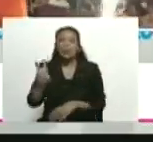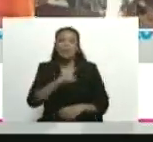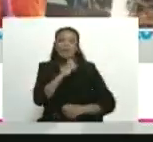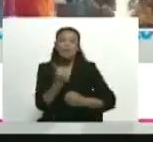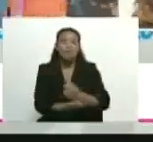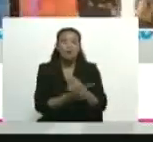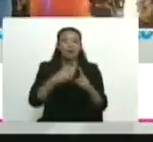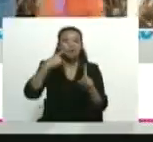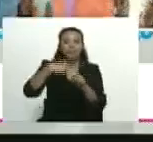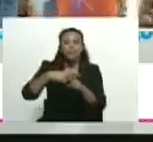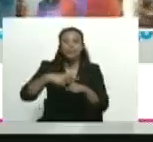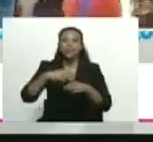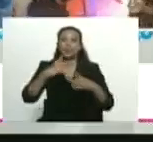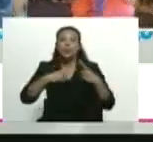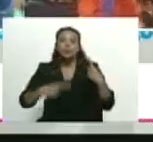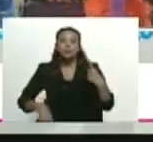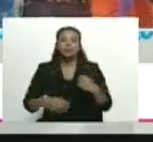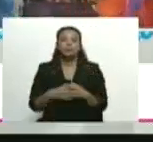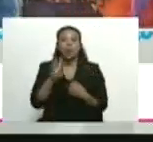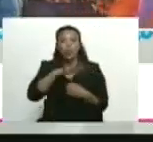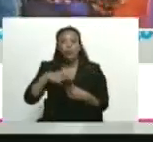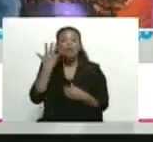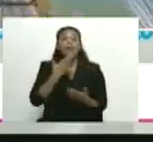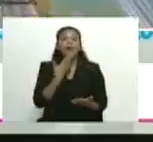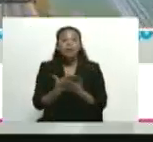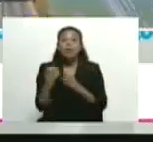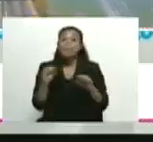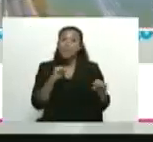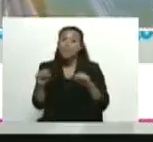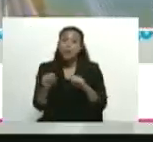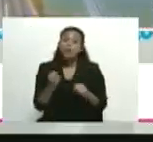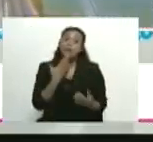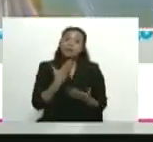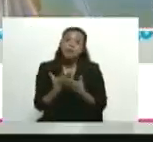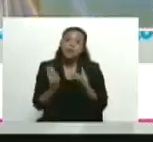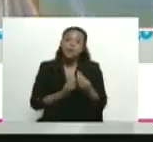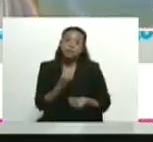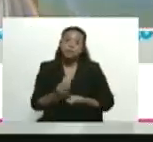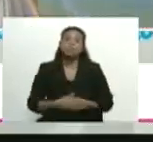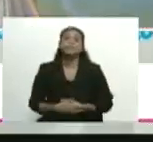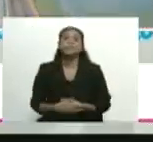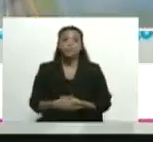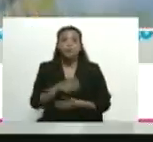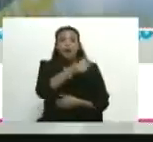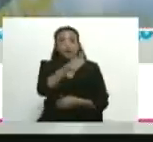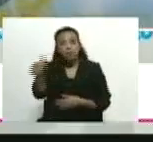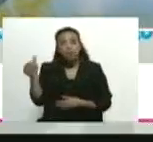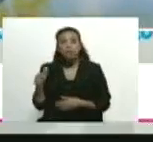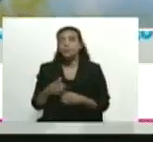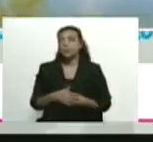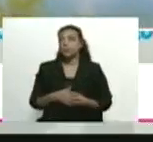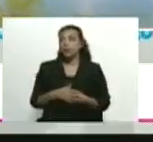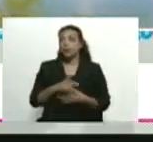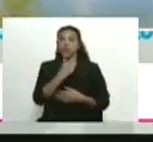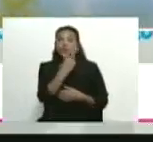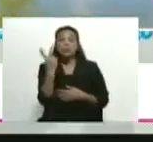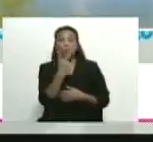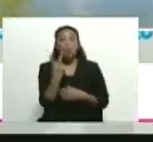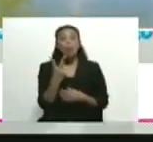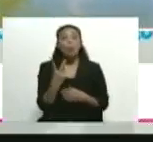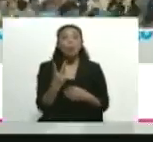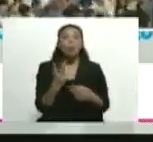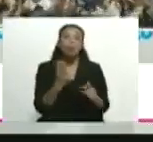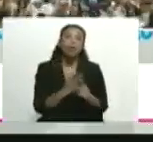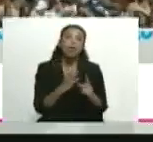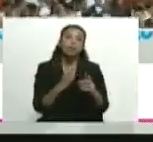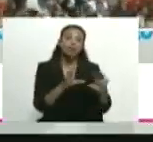de la energía de la juventud. A ustedes gracias por esos momentos que nos hicieron vivir también en cada escenario. Fueron dos rutas, una partió desde